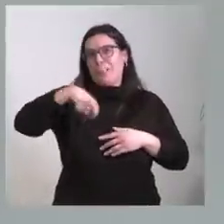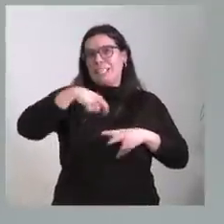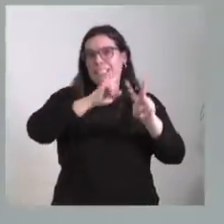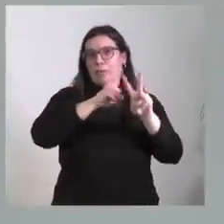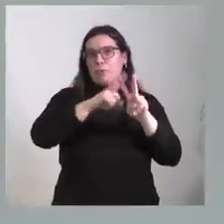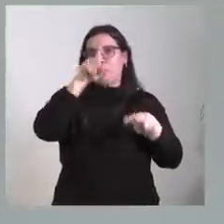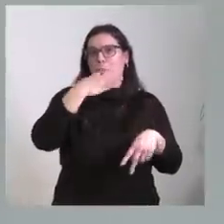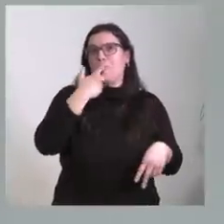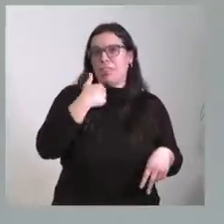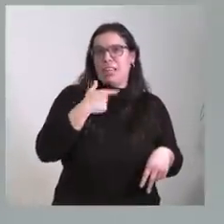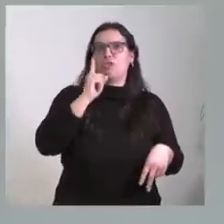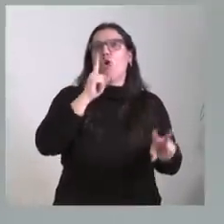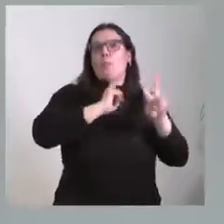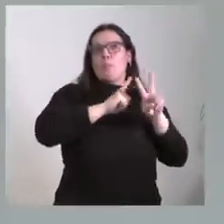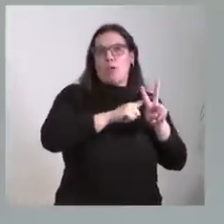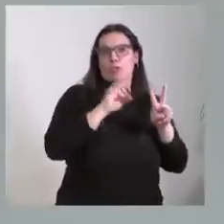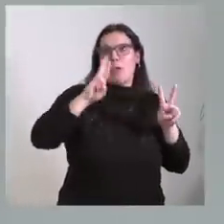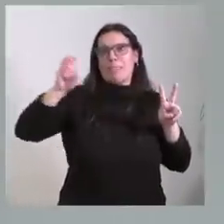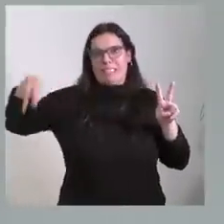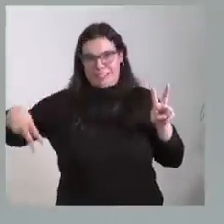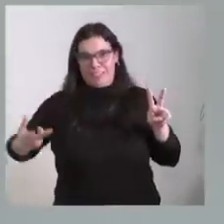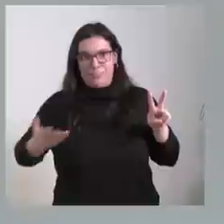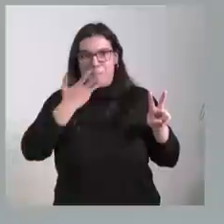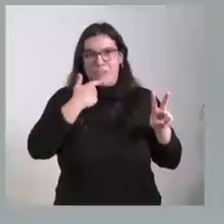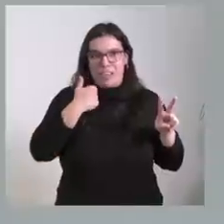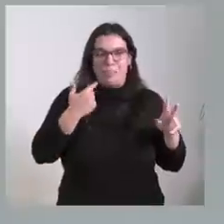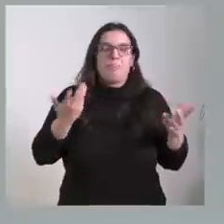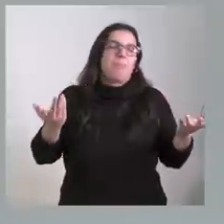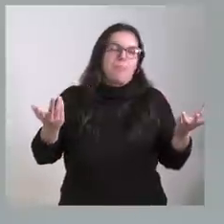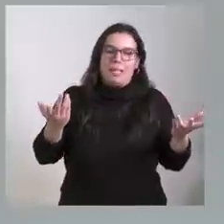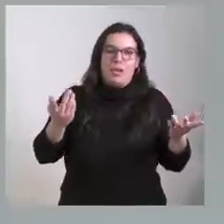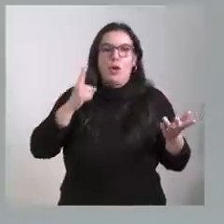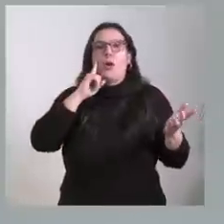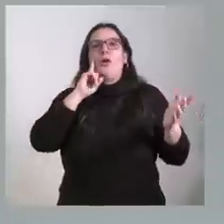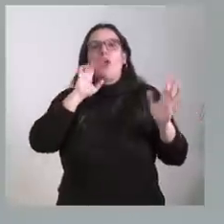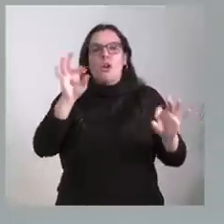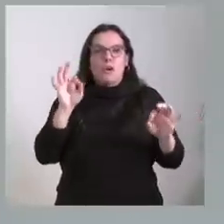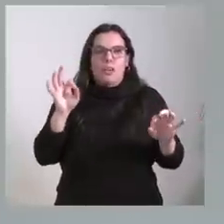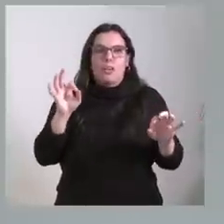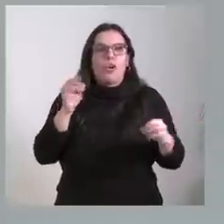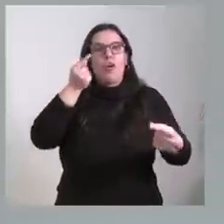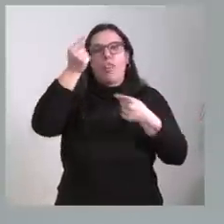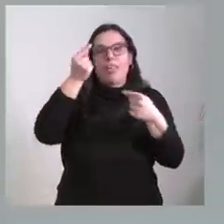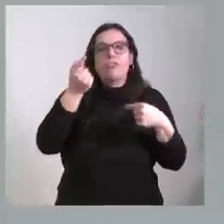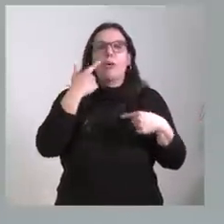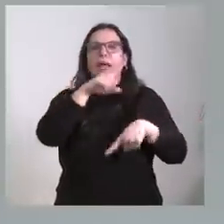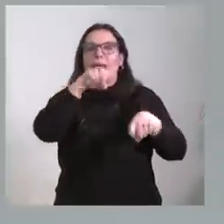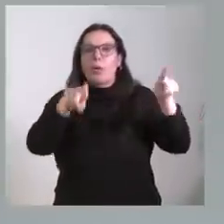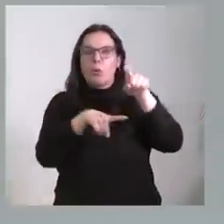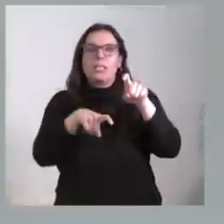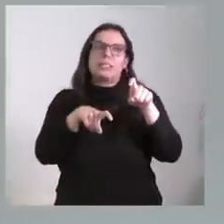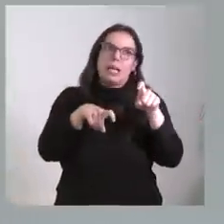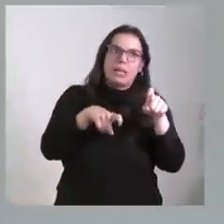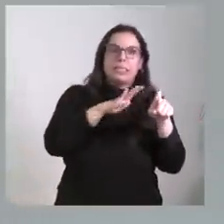formar gobierno en solitario en la próxima legislatura Pero bueno creo que lo prudente es atender a los datos demoscópicos que aunque son siempre